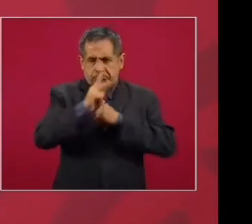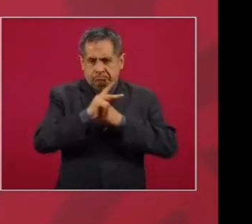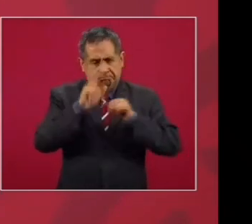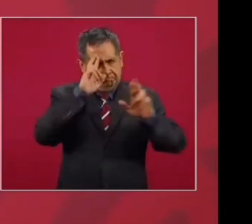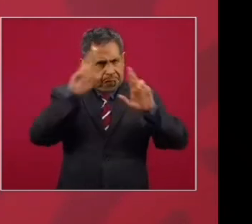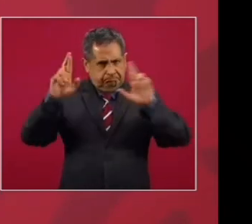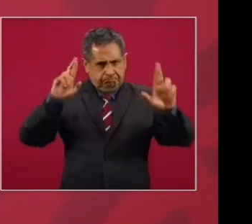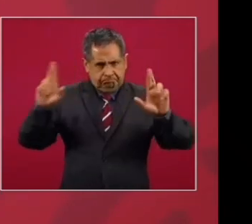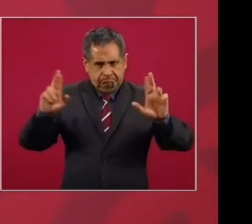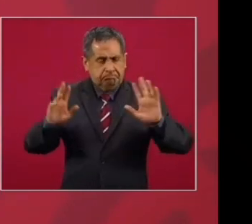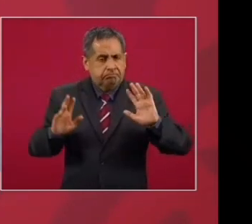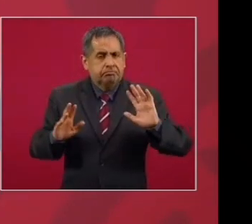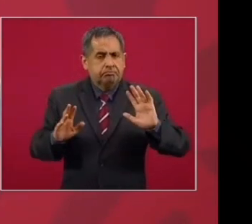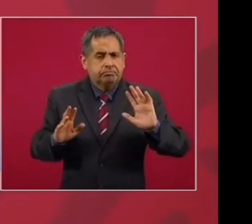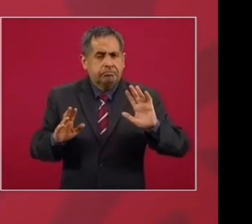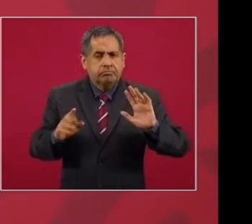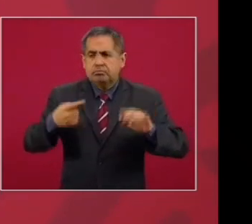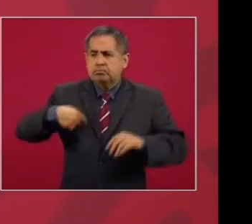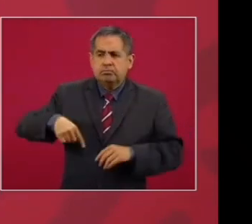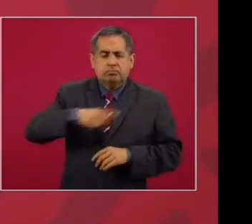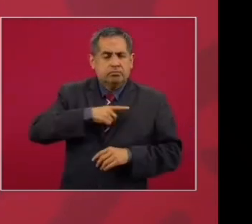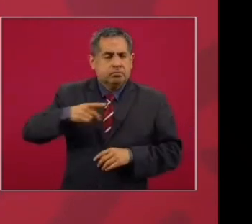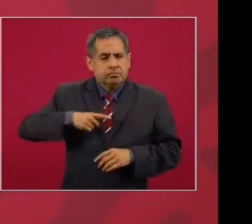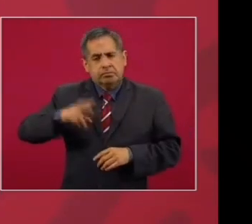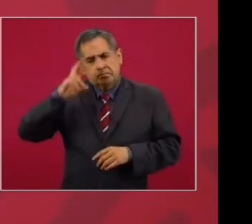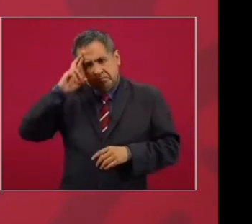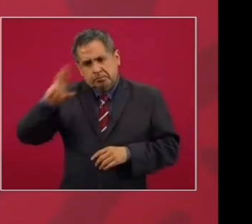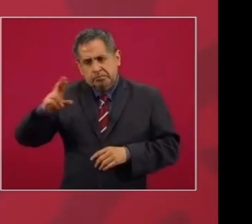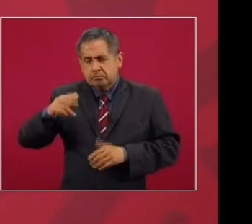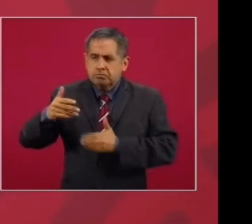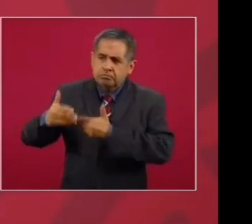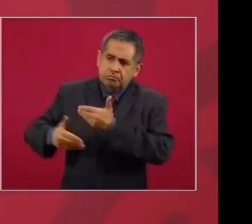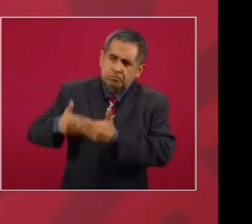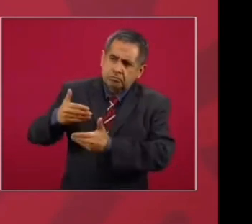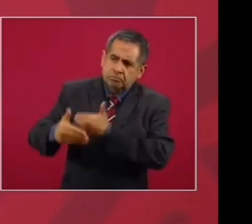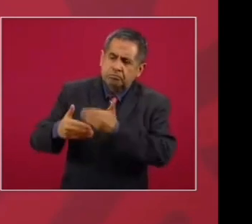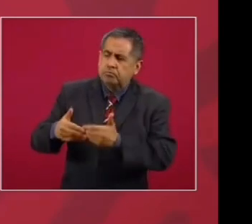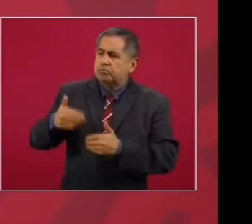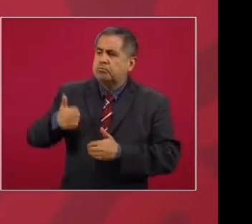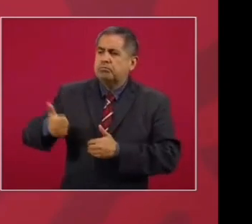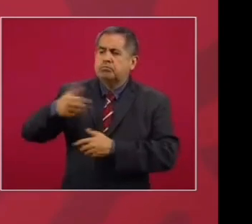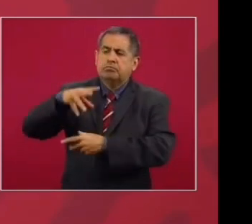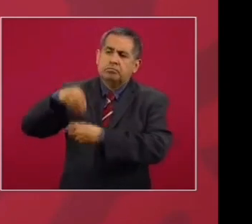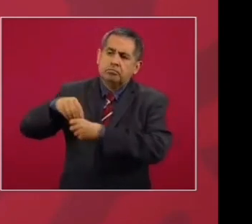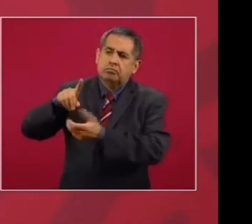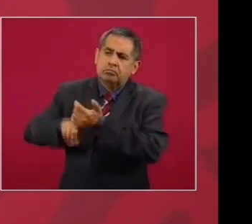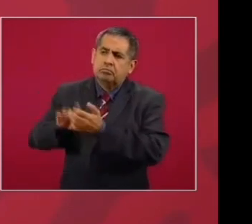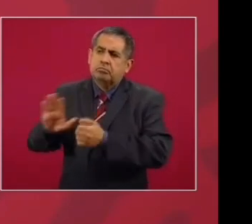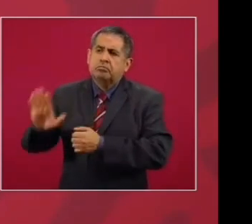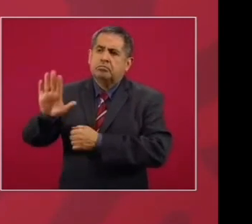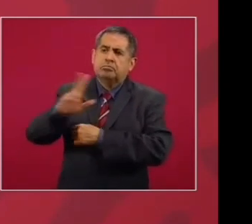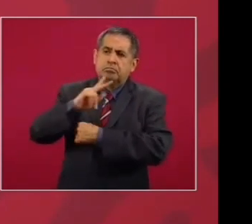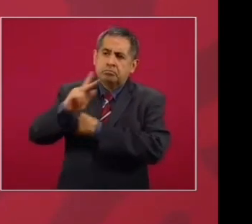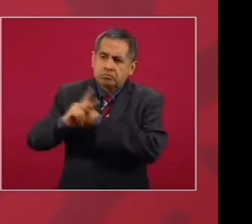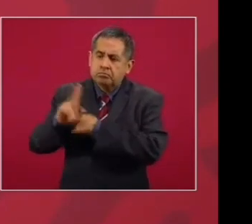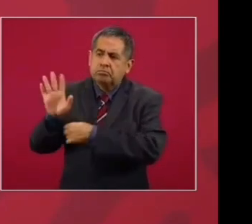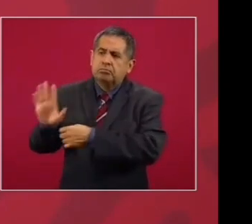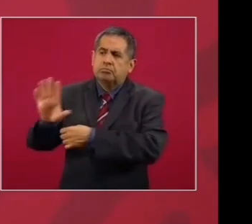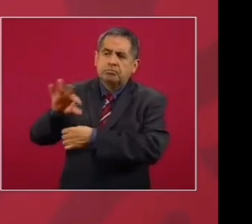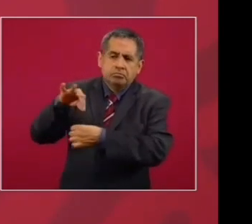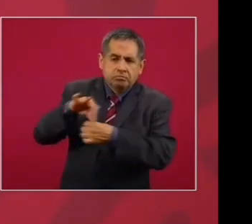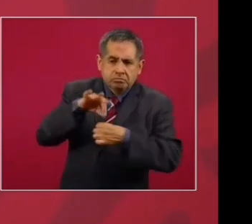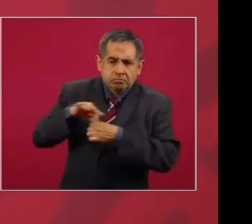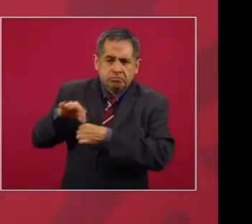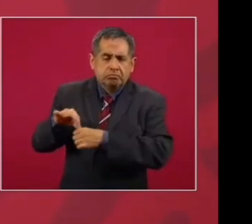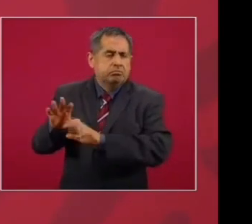y que seamos respetuosos de los procesos internos de las elecciones